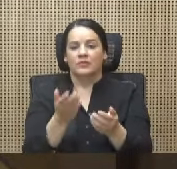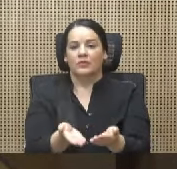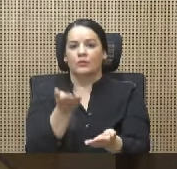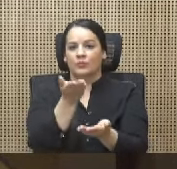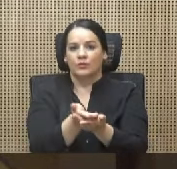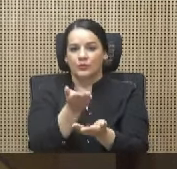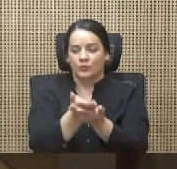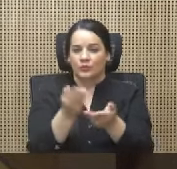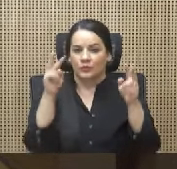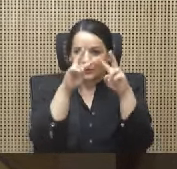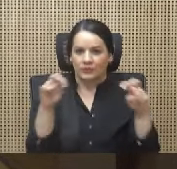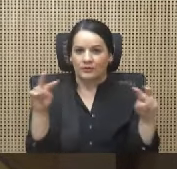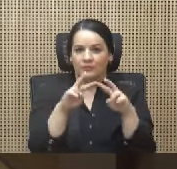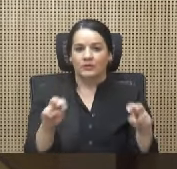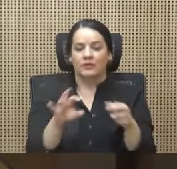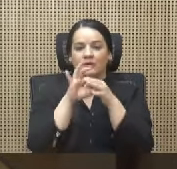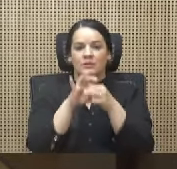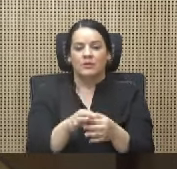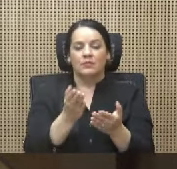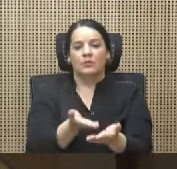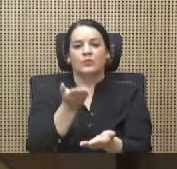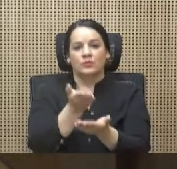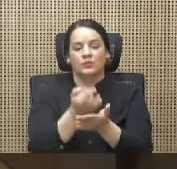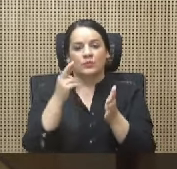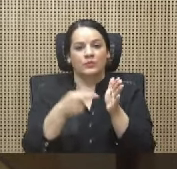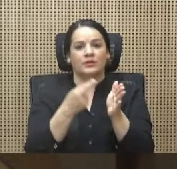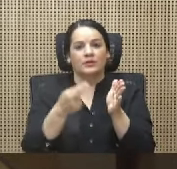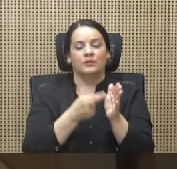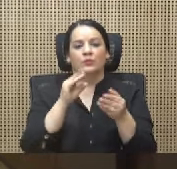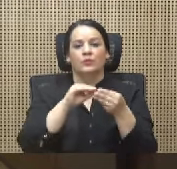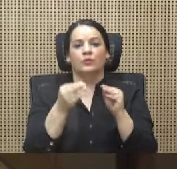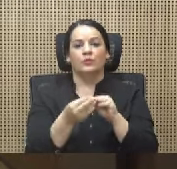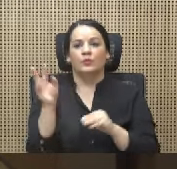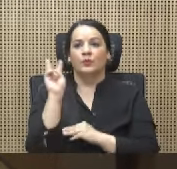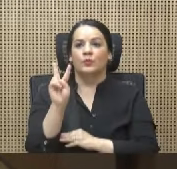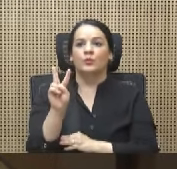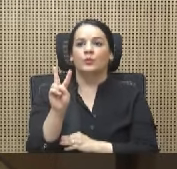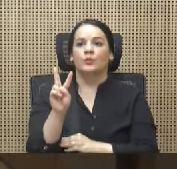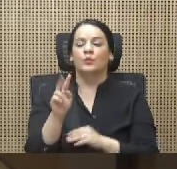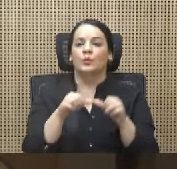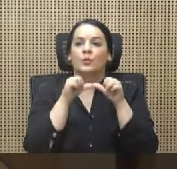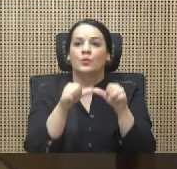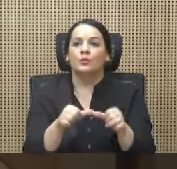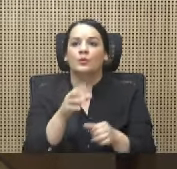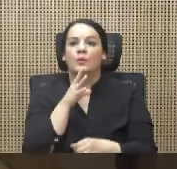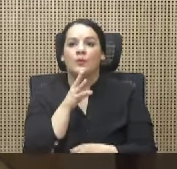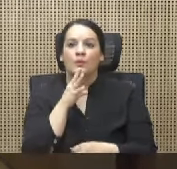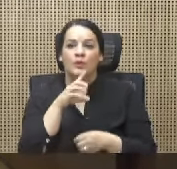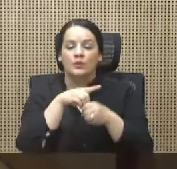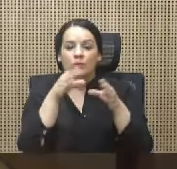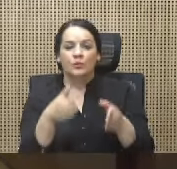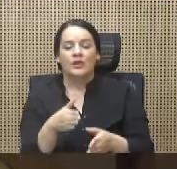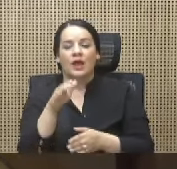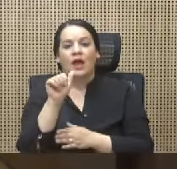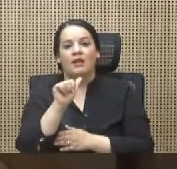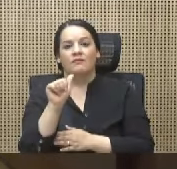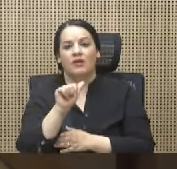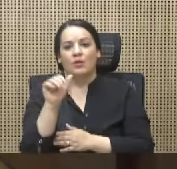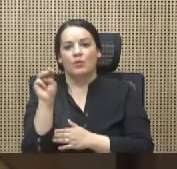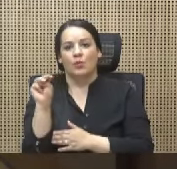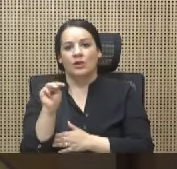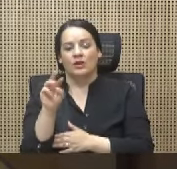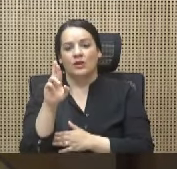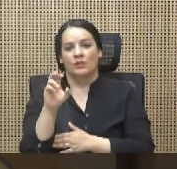Previsión sobre la moción de reiteración número 2. Tiene la palabra la diputada Alfaro Molina Rocío.